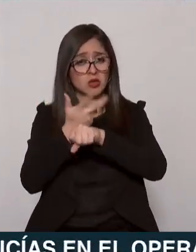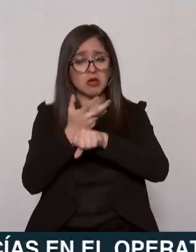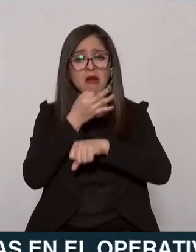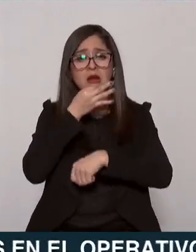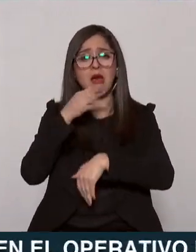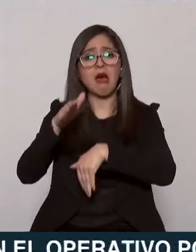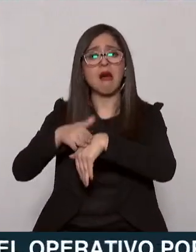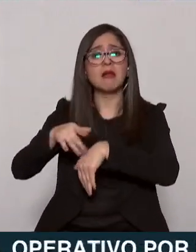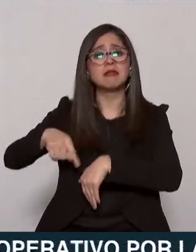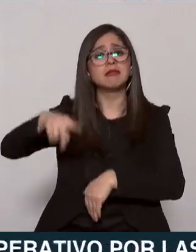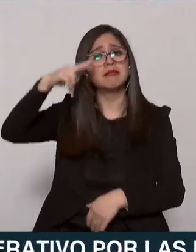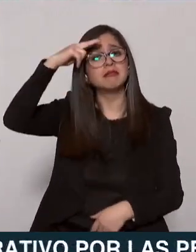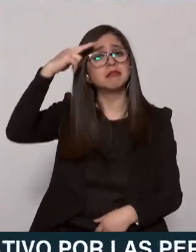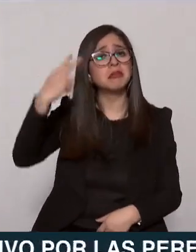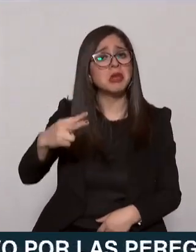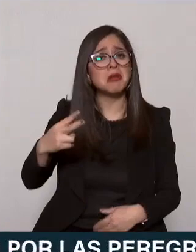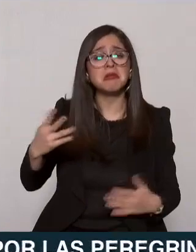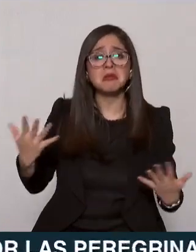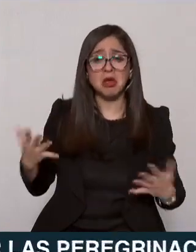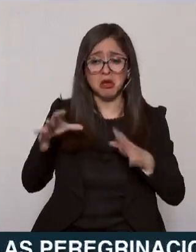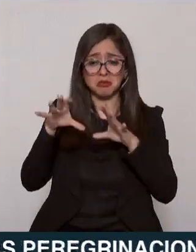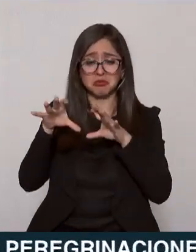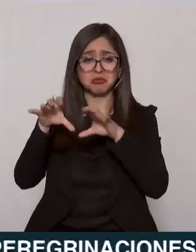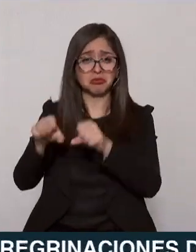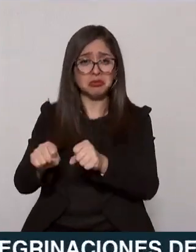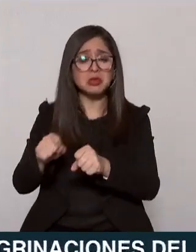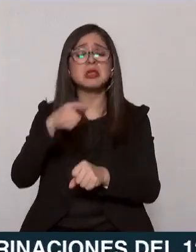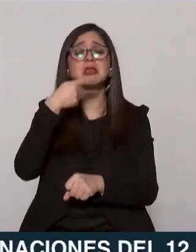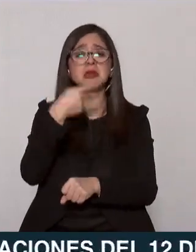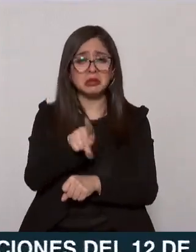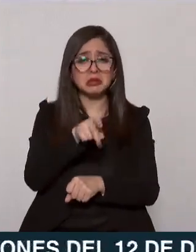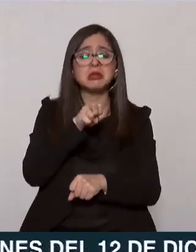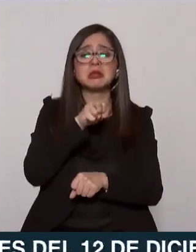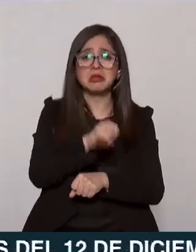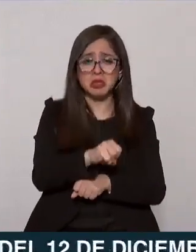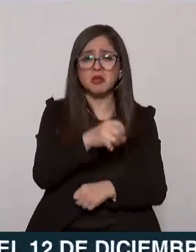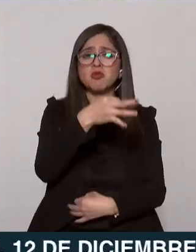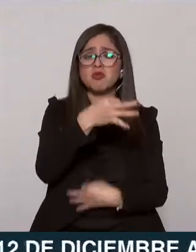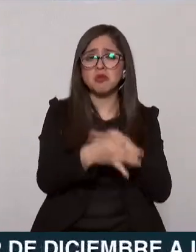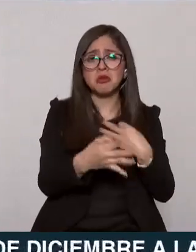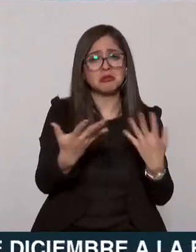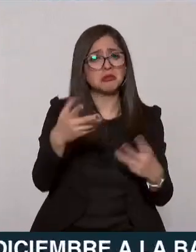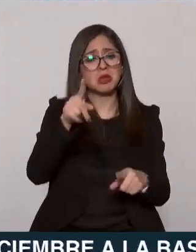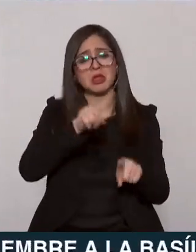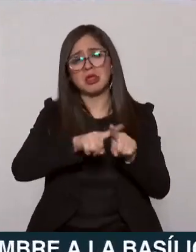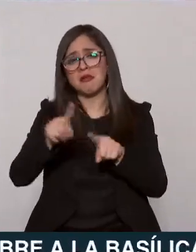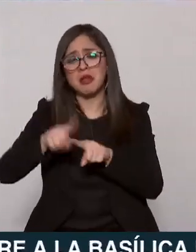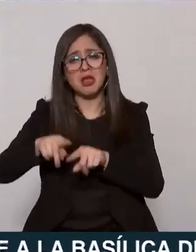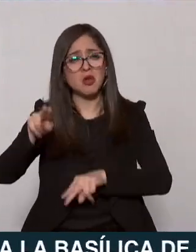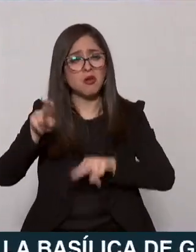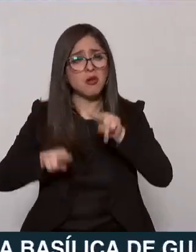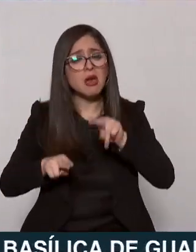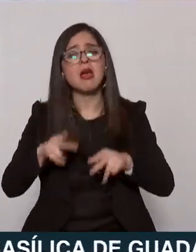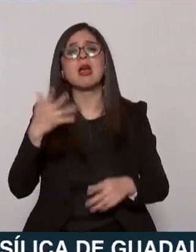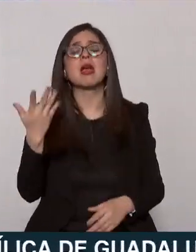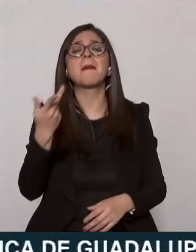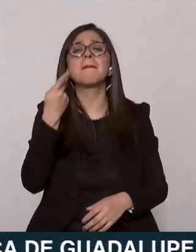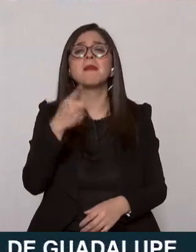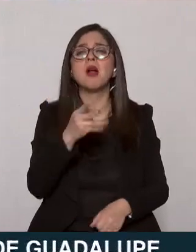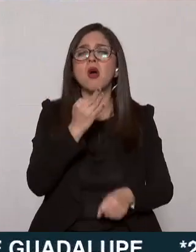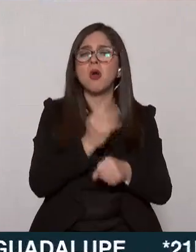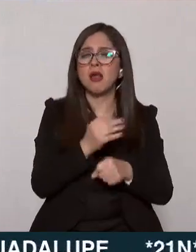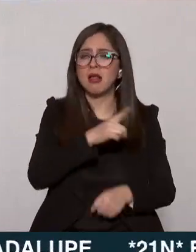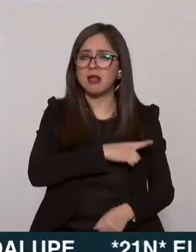mexicano, vamos a juzgar, y lo vamos a hacer a todos los niveles. Y tengamos en cuenta algo, un punto que creo